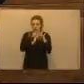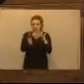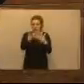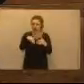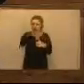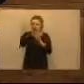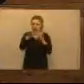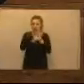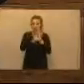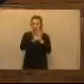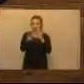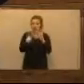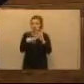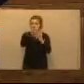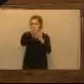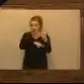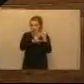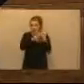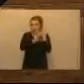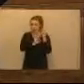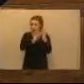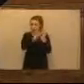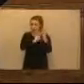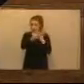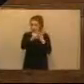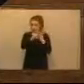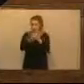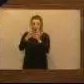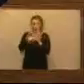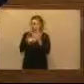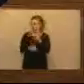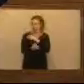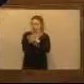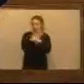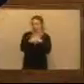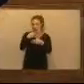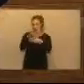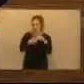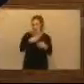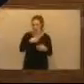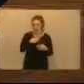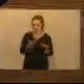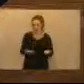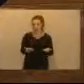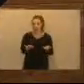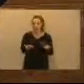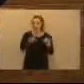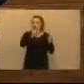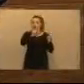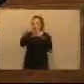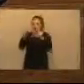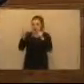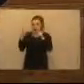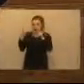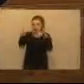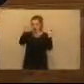de Especialidades, no podemos, digamos, proceder a su creación y desarrollo. Las enseñanzas de danza